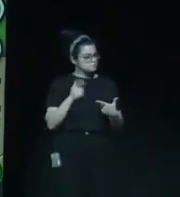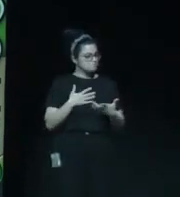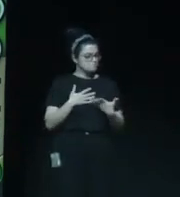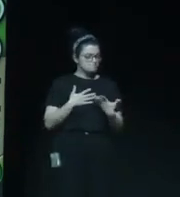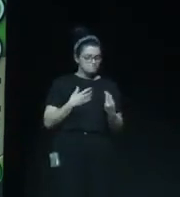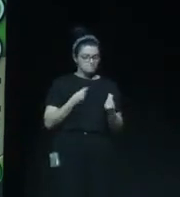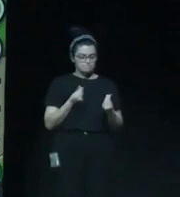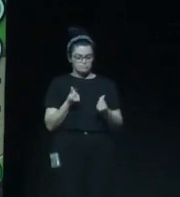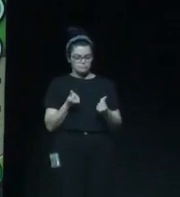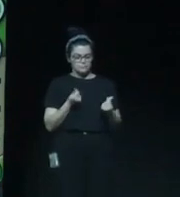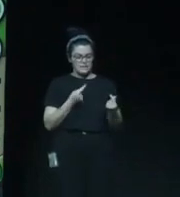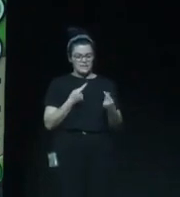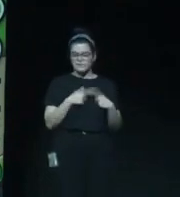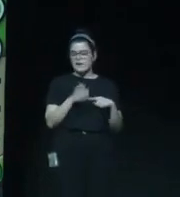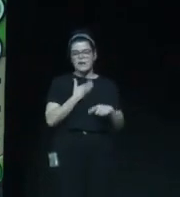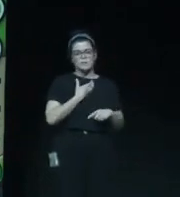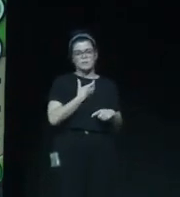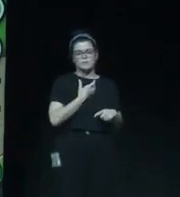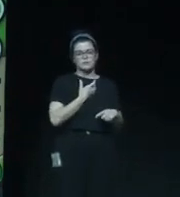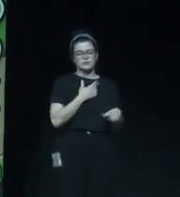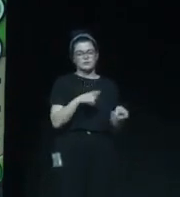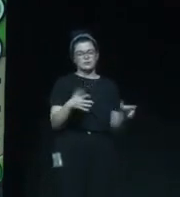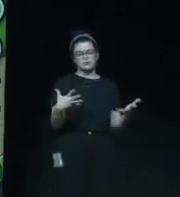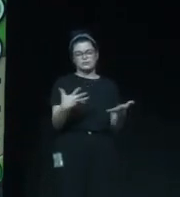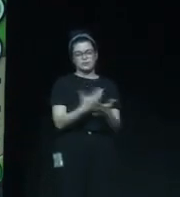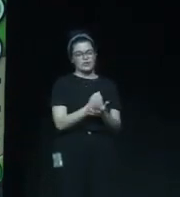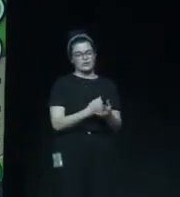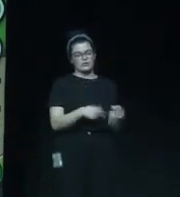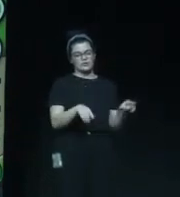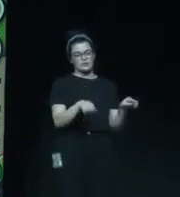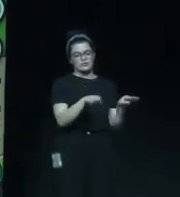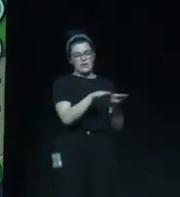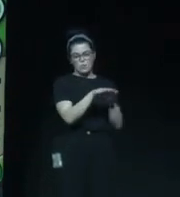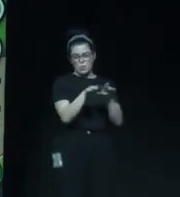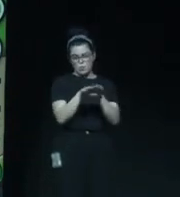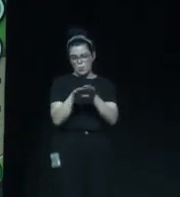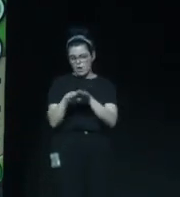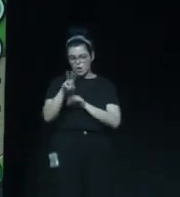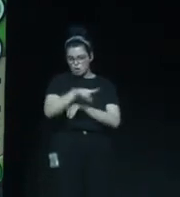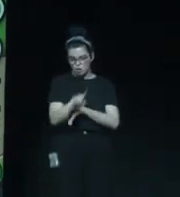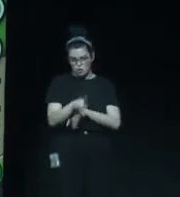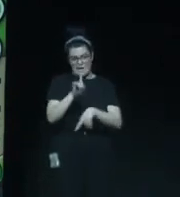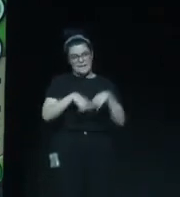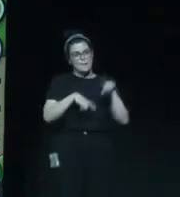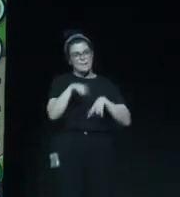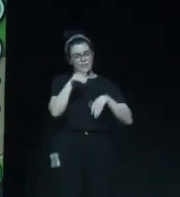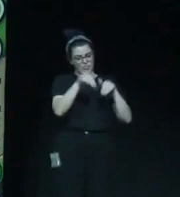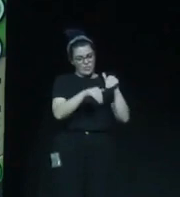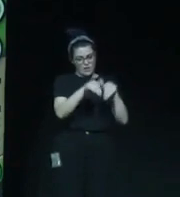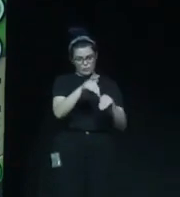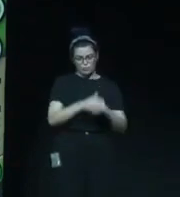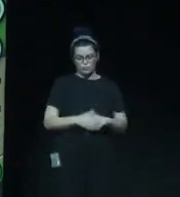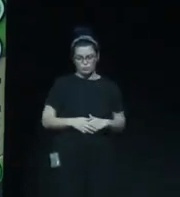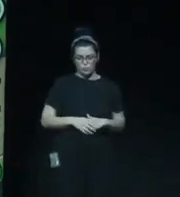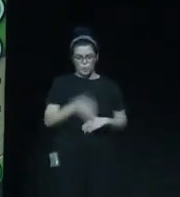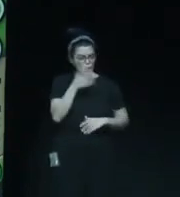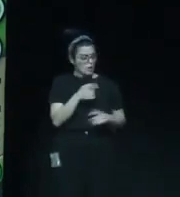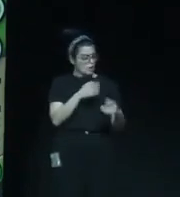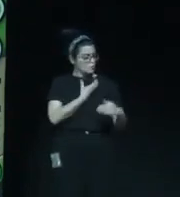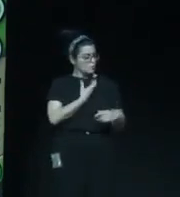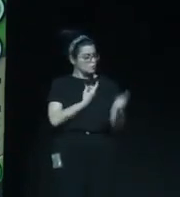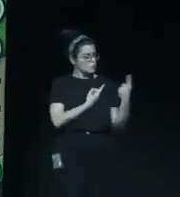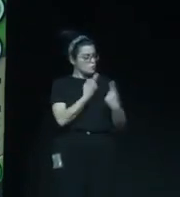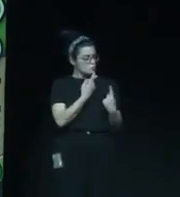diferente, ¿no? Todos los ayuntamientos son iguales, y eso depende del voto. Y hay ayuntamientos donde se